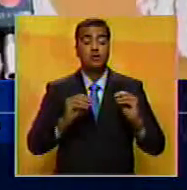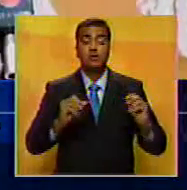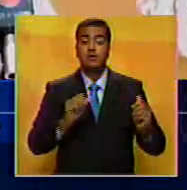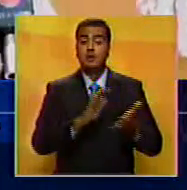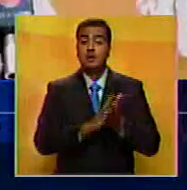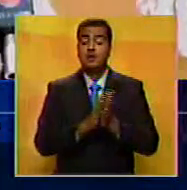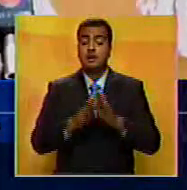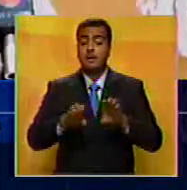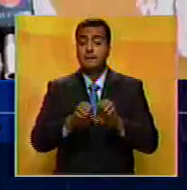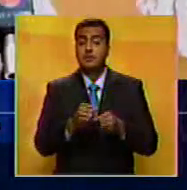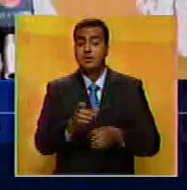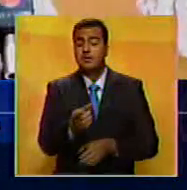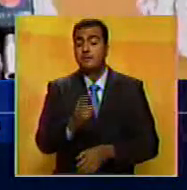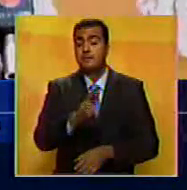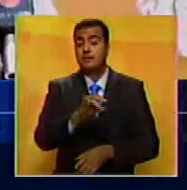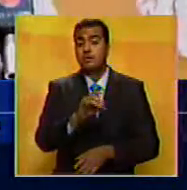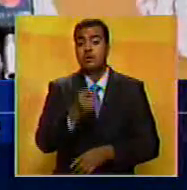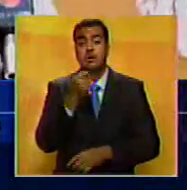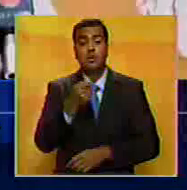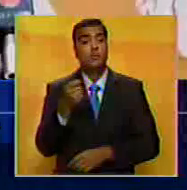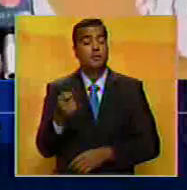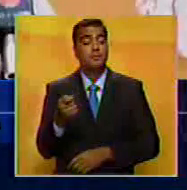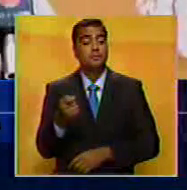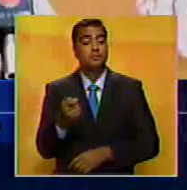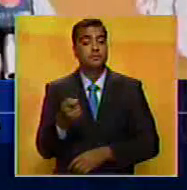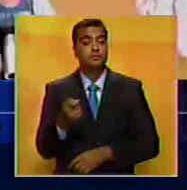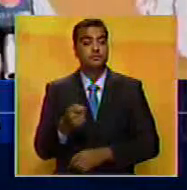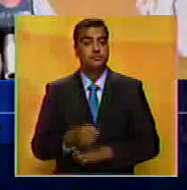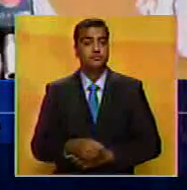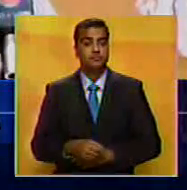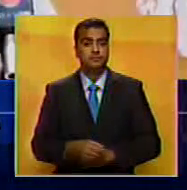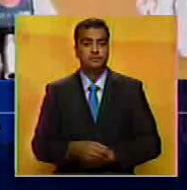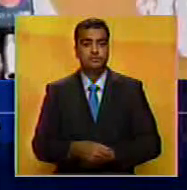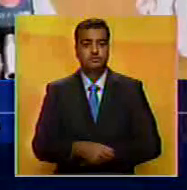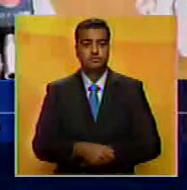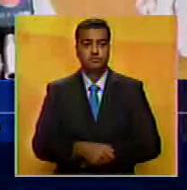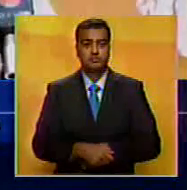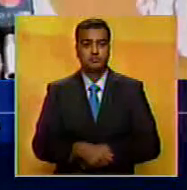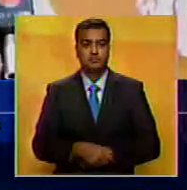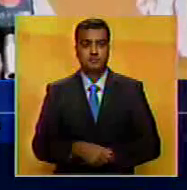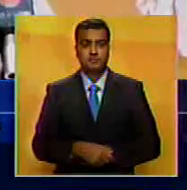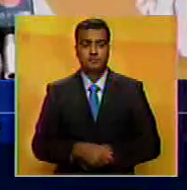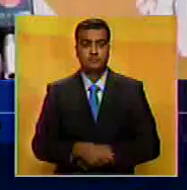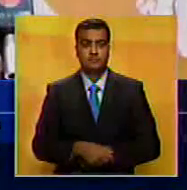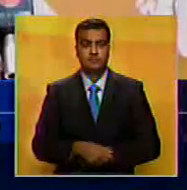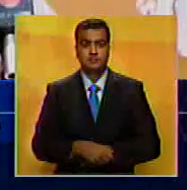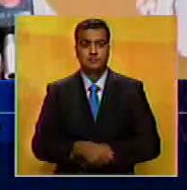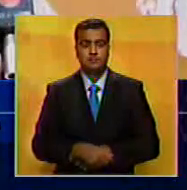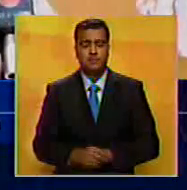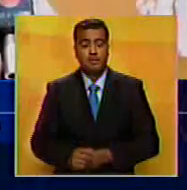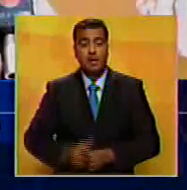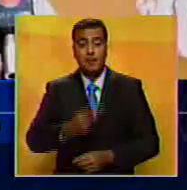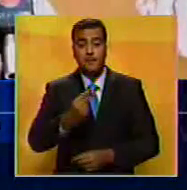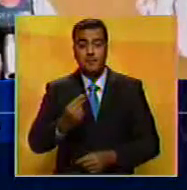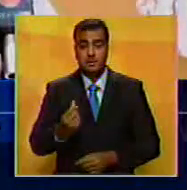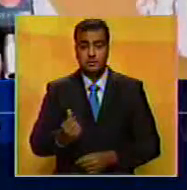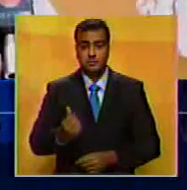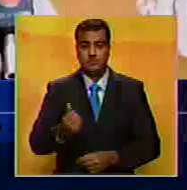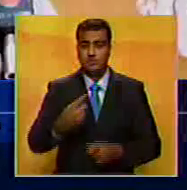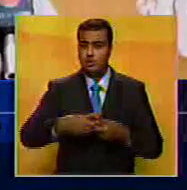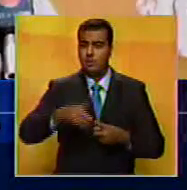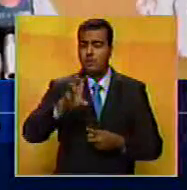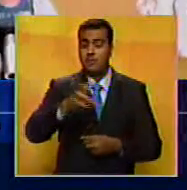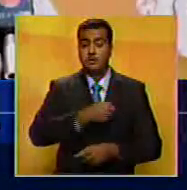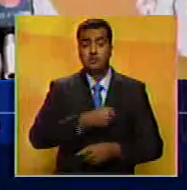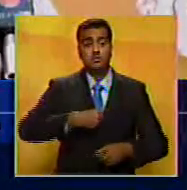panadera que entra en el estado Guárico. La compramos al precio que viene de la importación y